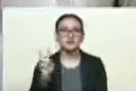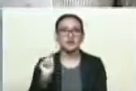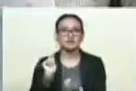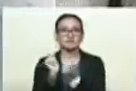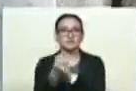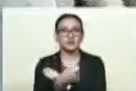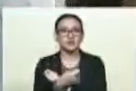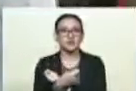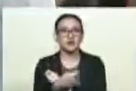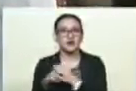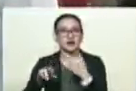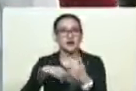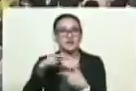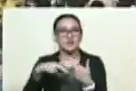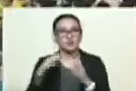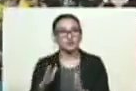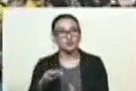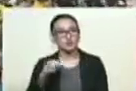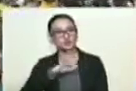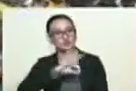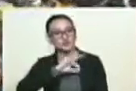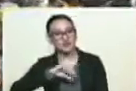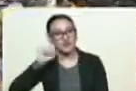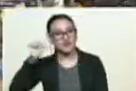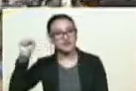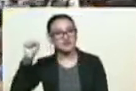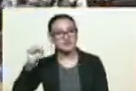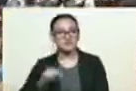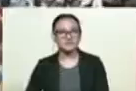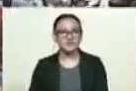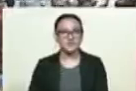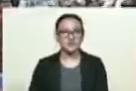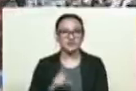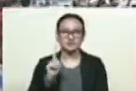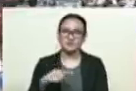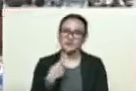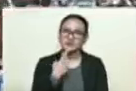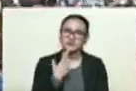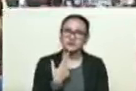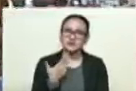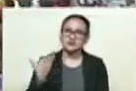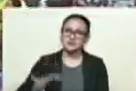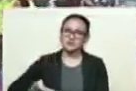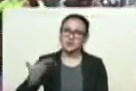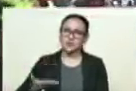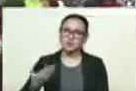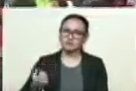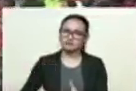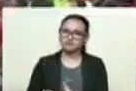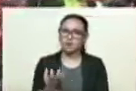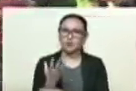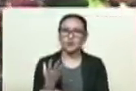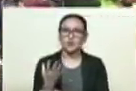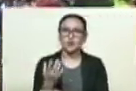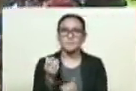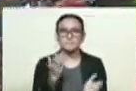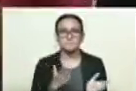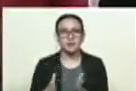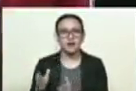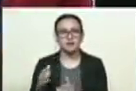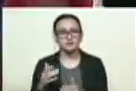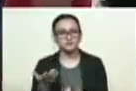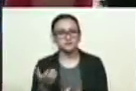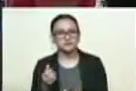renovada de revolución y socialista. Además, mencionaba la importancia de la creación de ese plan de